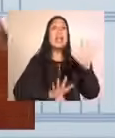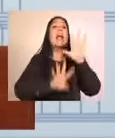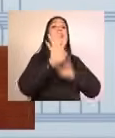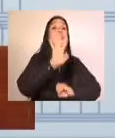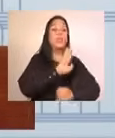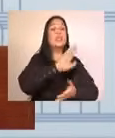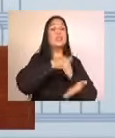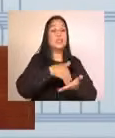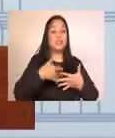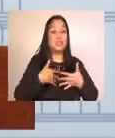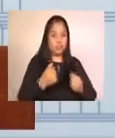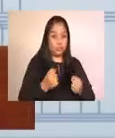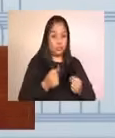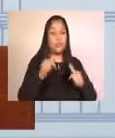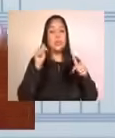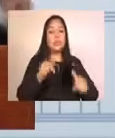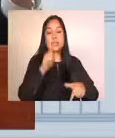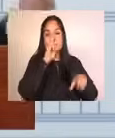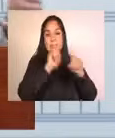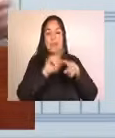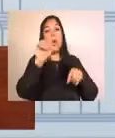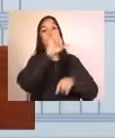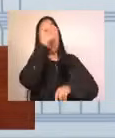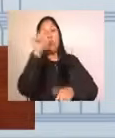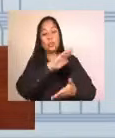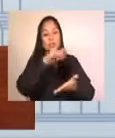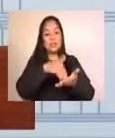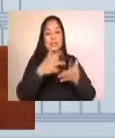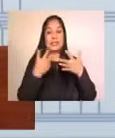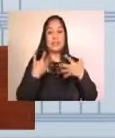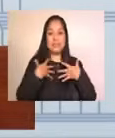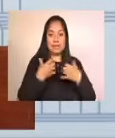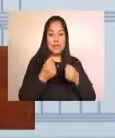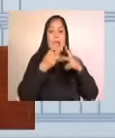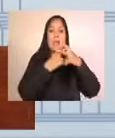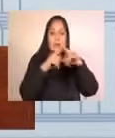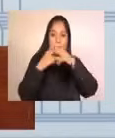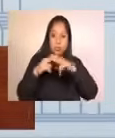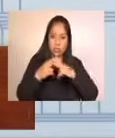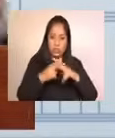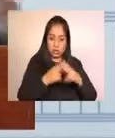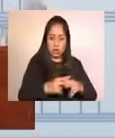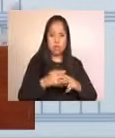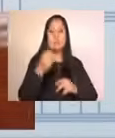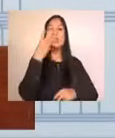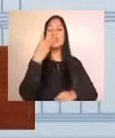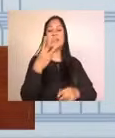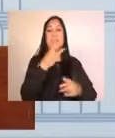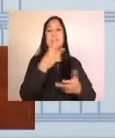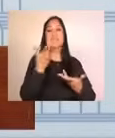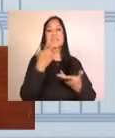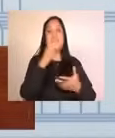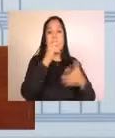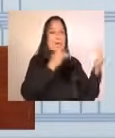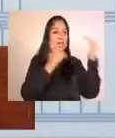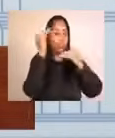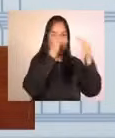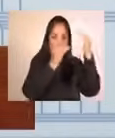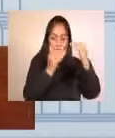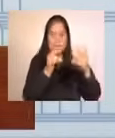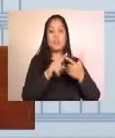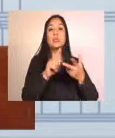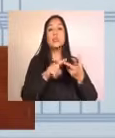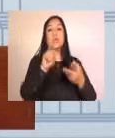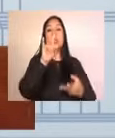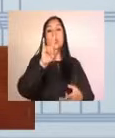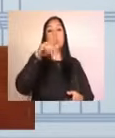de centros de salud remozados, 3 hospitales en construcción, nuevos programas como el de UNOPS